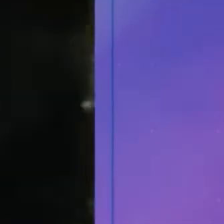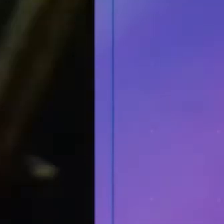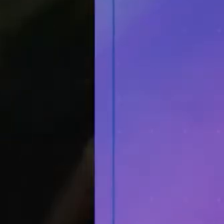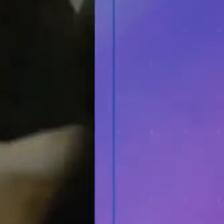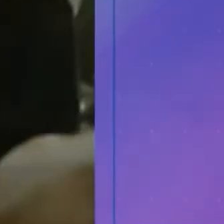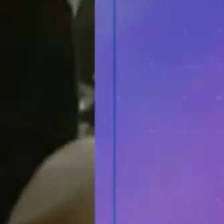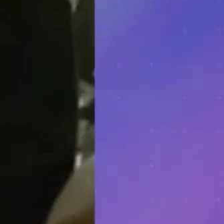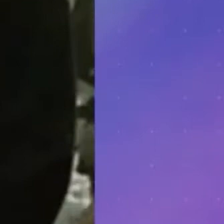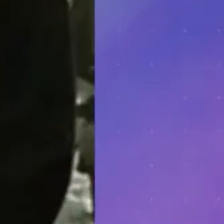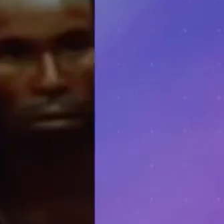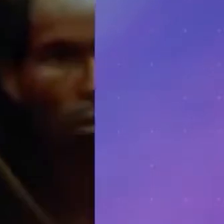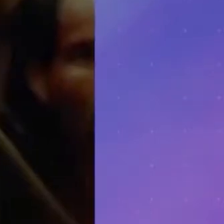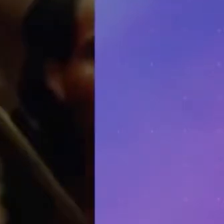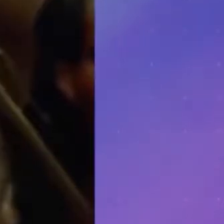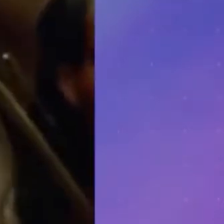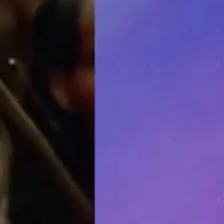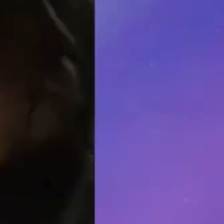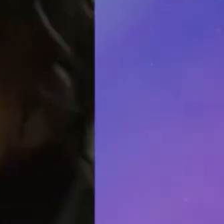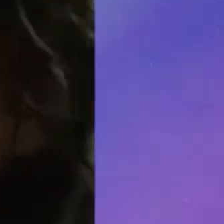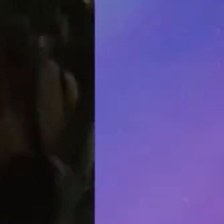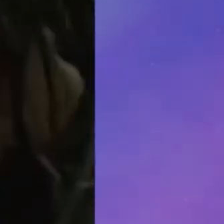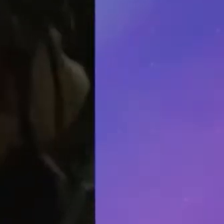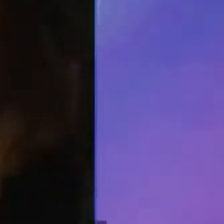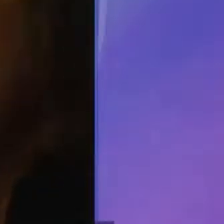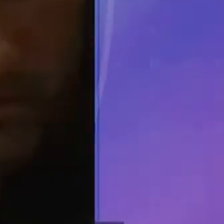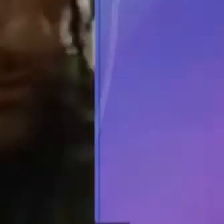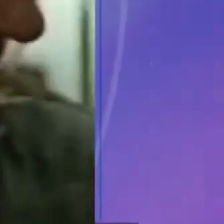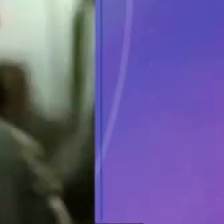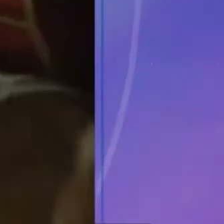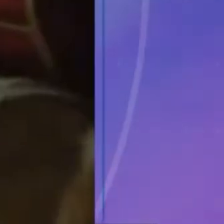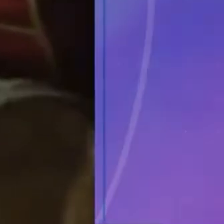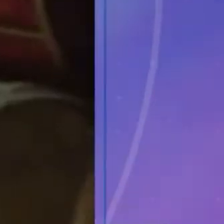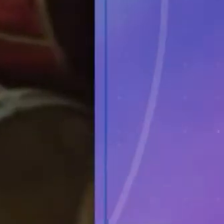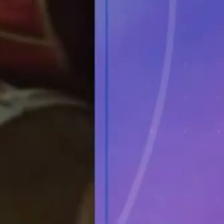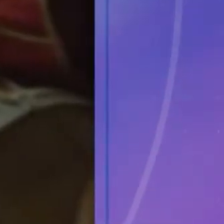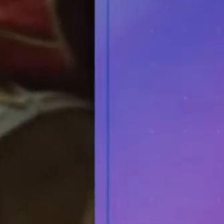Đấy, các con về rồi. Các con về rồi. Em nói đi, không đi.